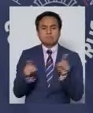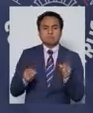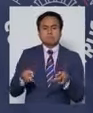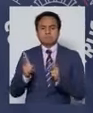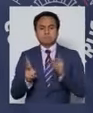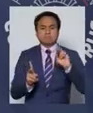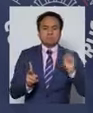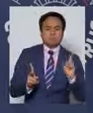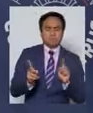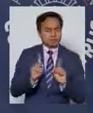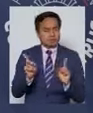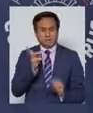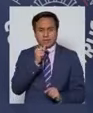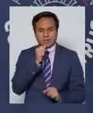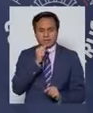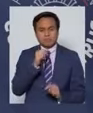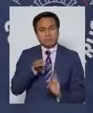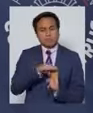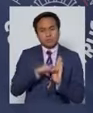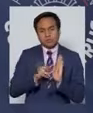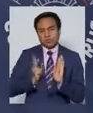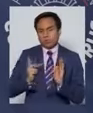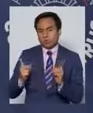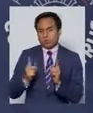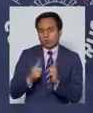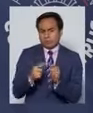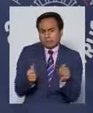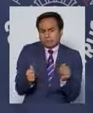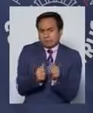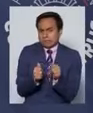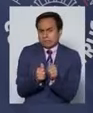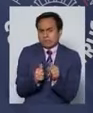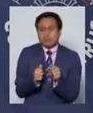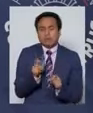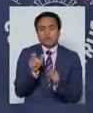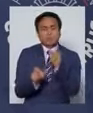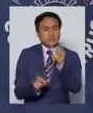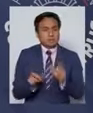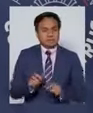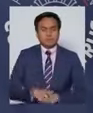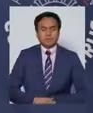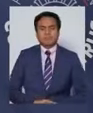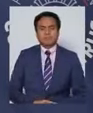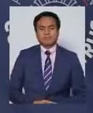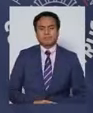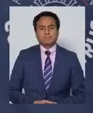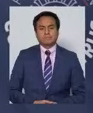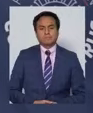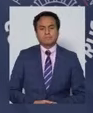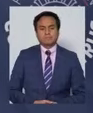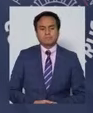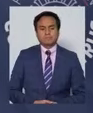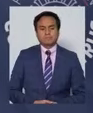distinción en relación a los protocolos de los contactos estrechos de las distintas personas.